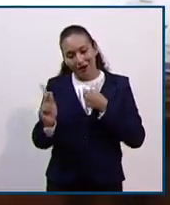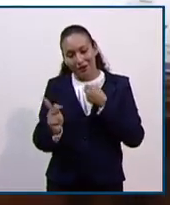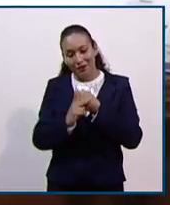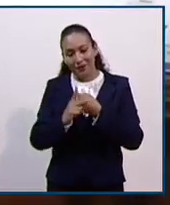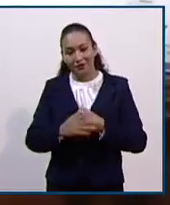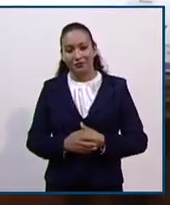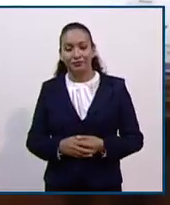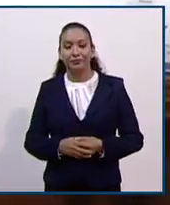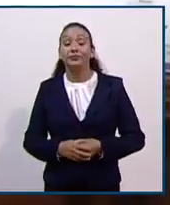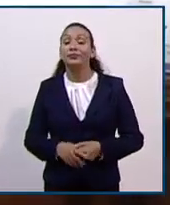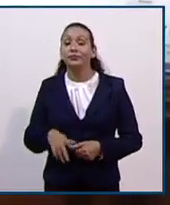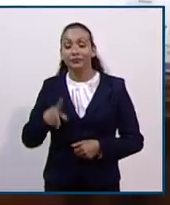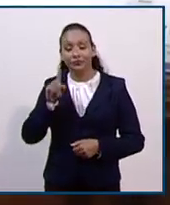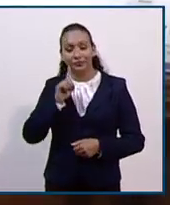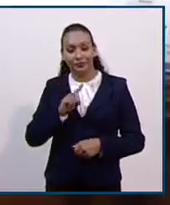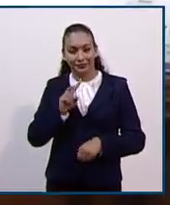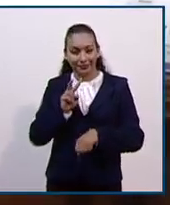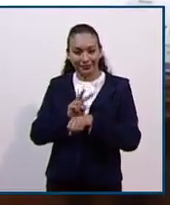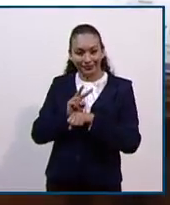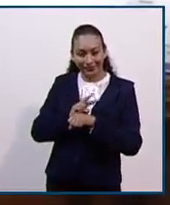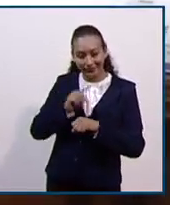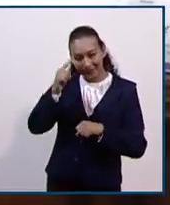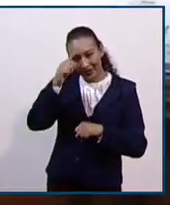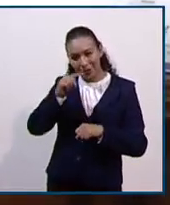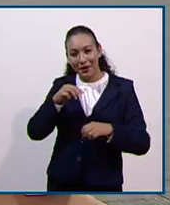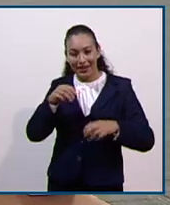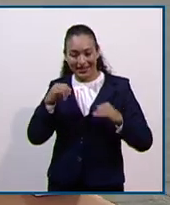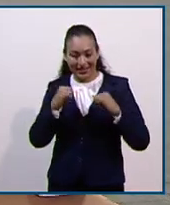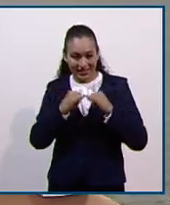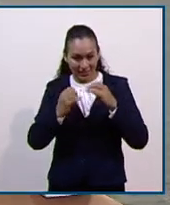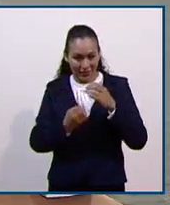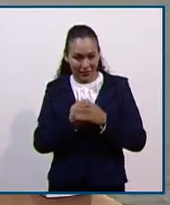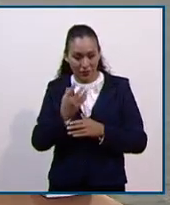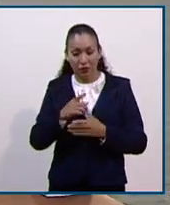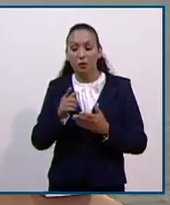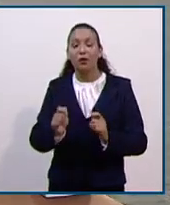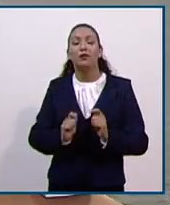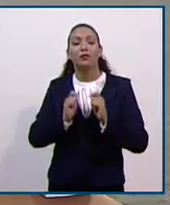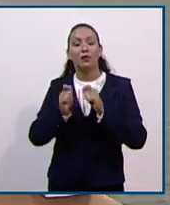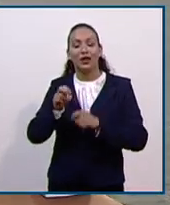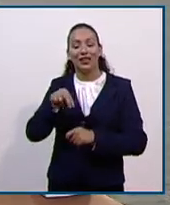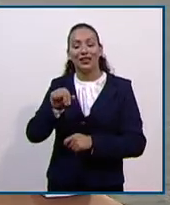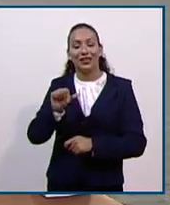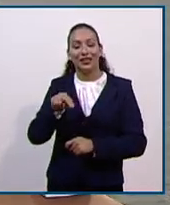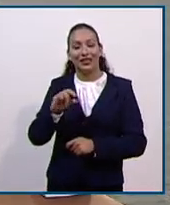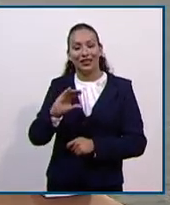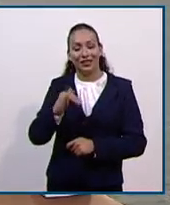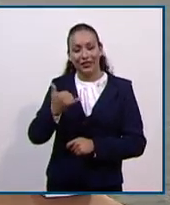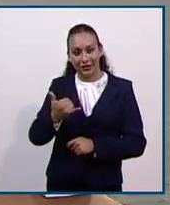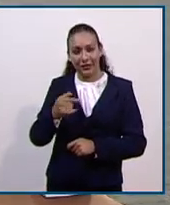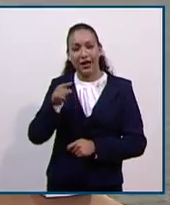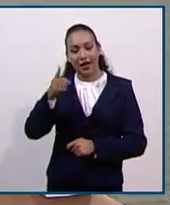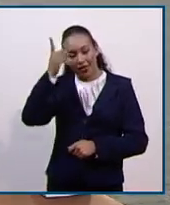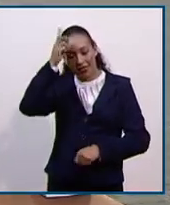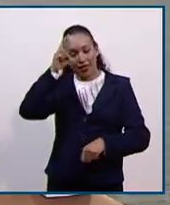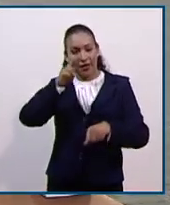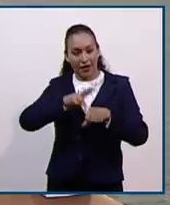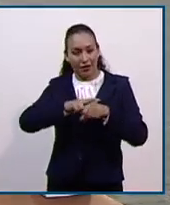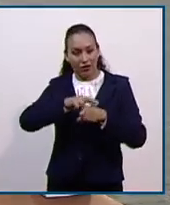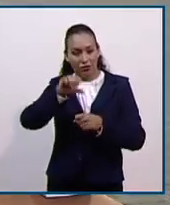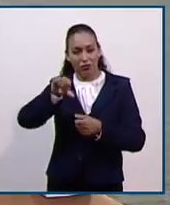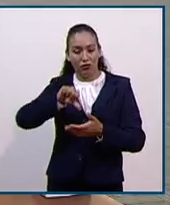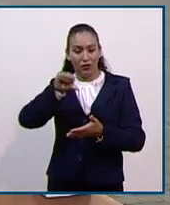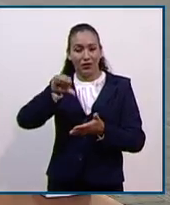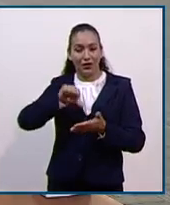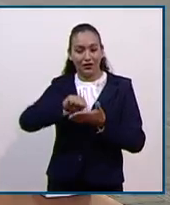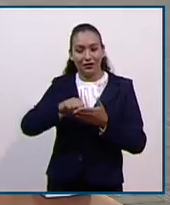Consejo Nacional de Mecanismos Alternativos de Solución de Controversias, fue designada Nancy Gutiérrez Jiménez, directora del Centro Estatal de